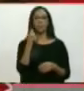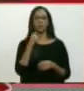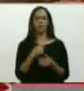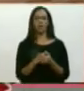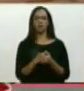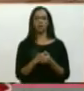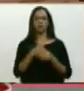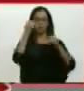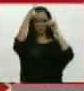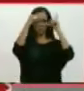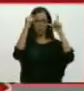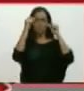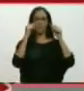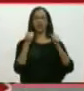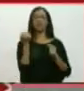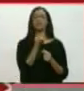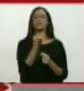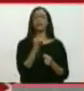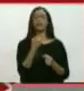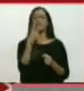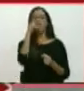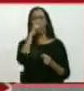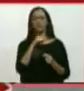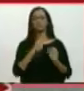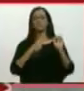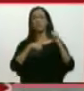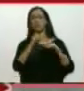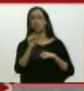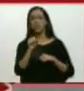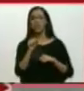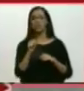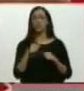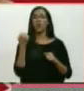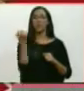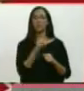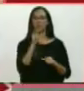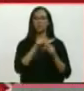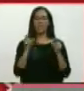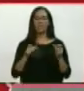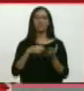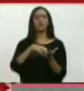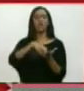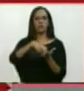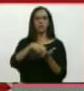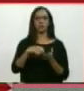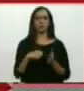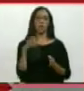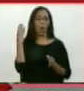que mataron hace 2 años en San Cristóbal. Ajá. Que lo mató la gente de los rastrojos.